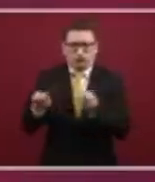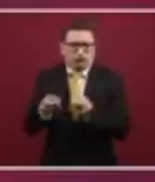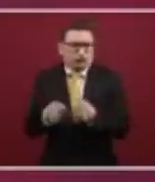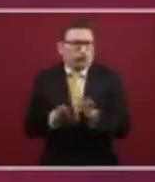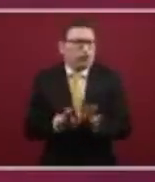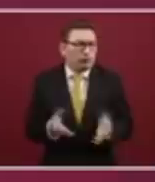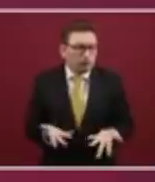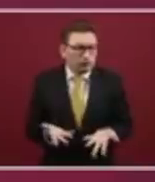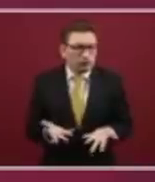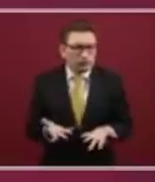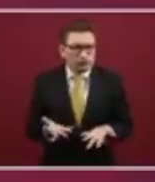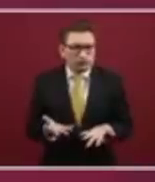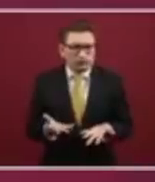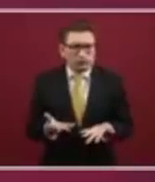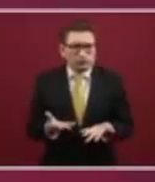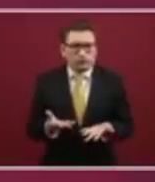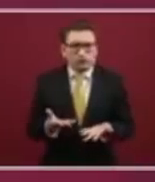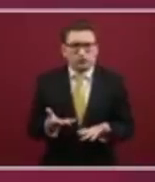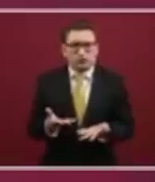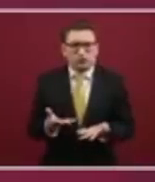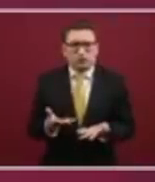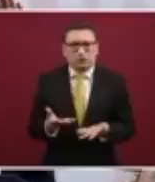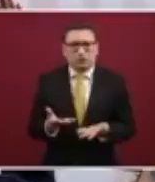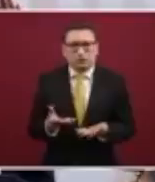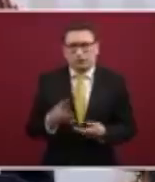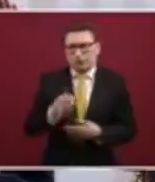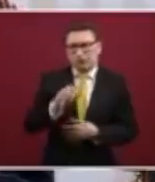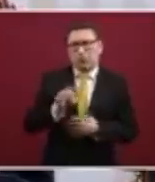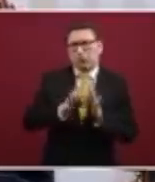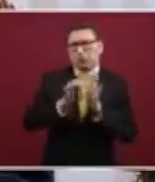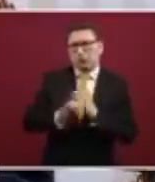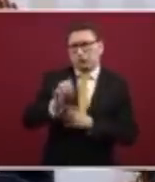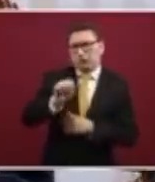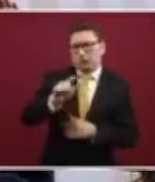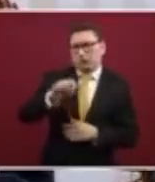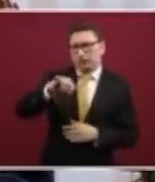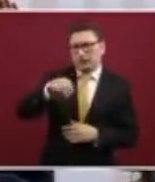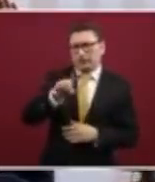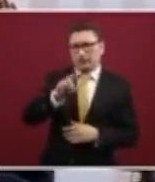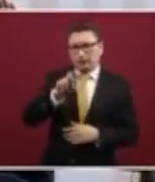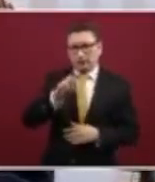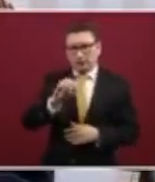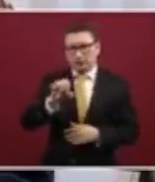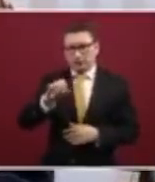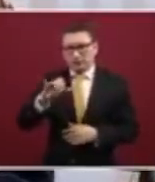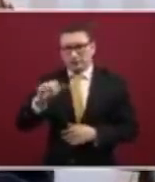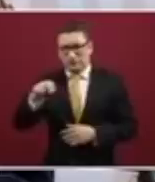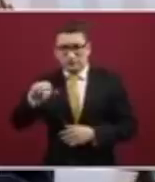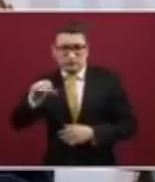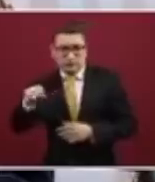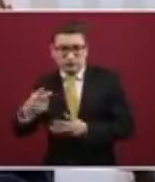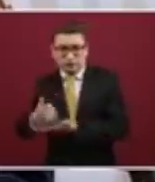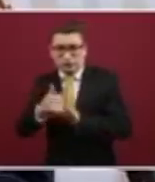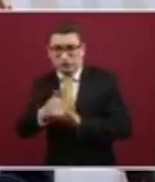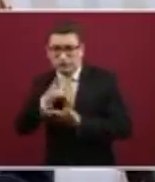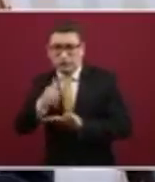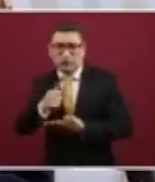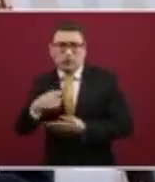sin el apoyo de Alejandro Encinas en esta materia,